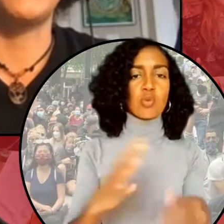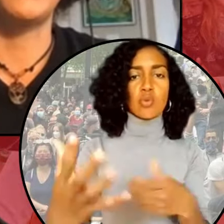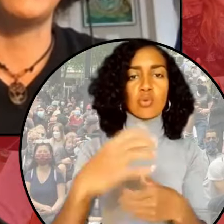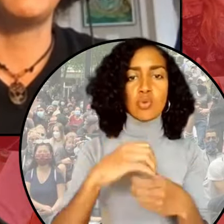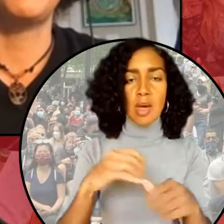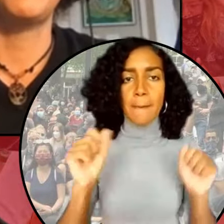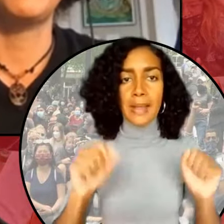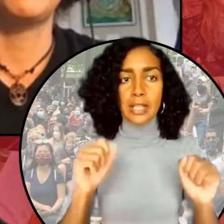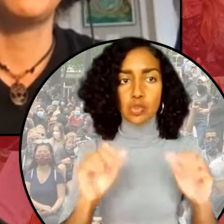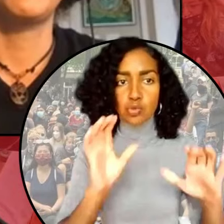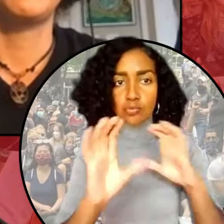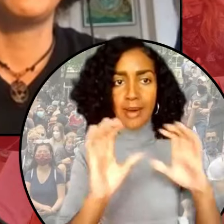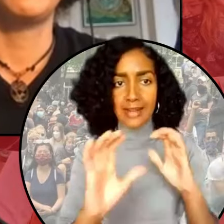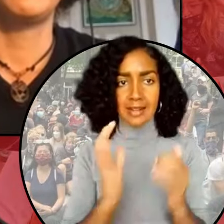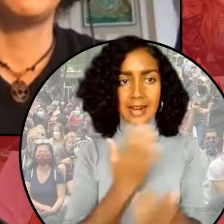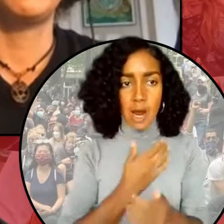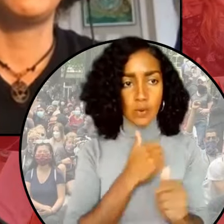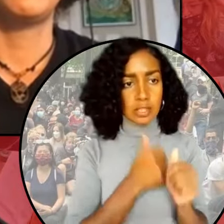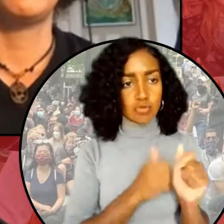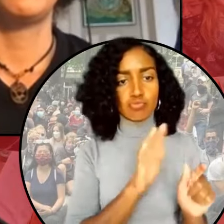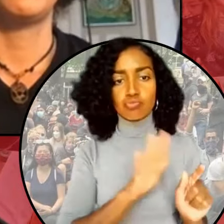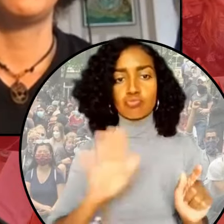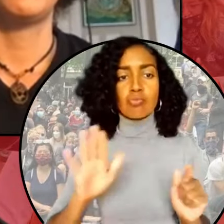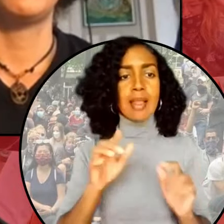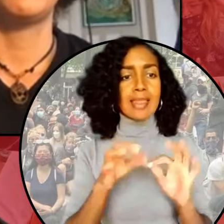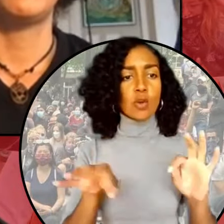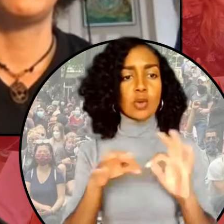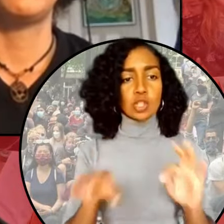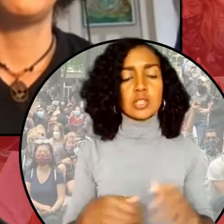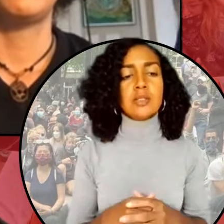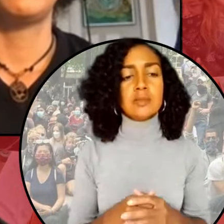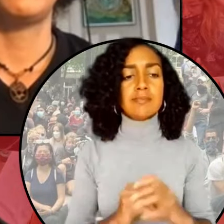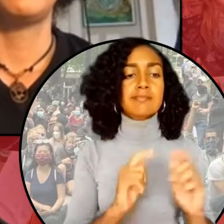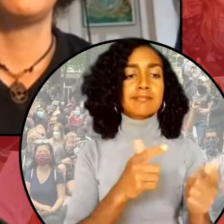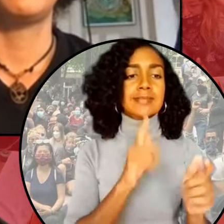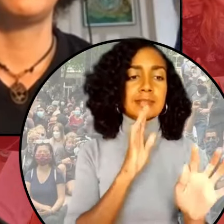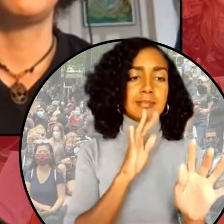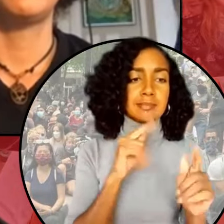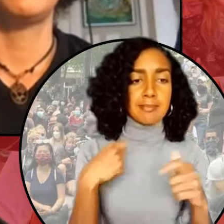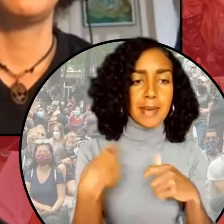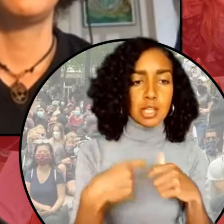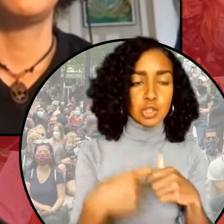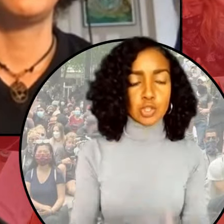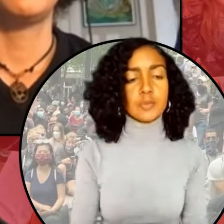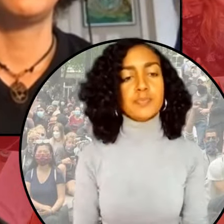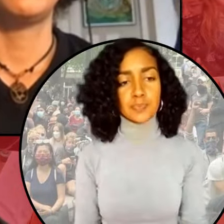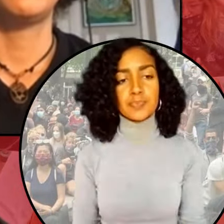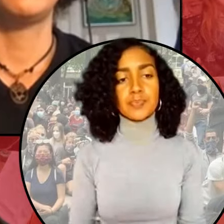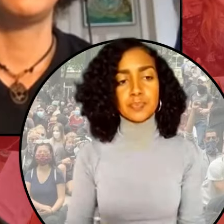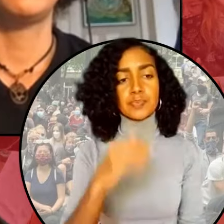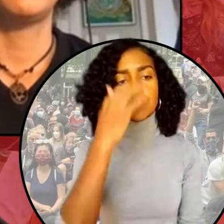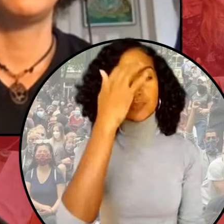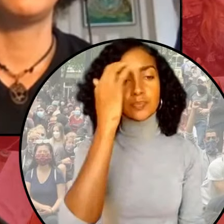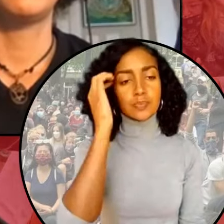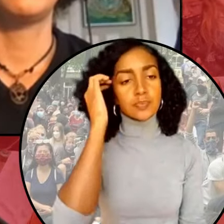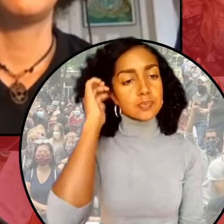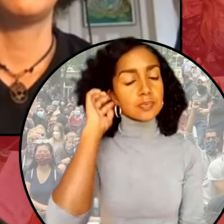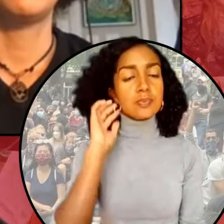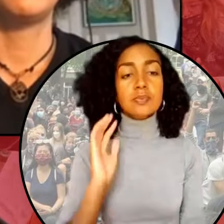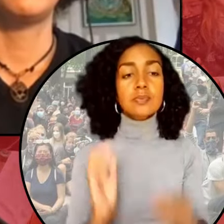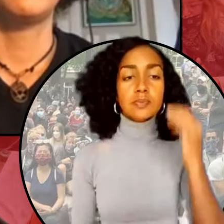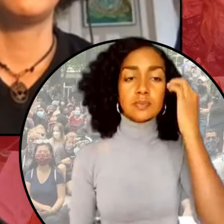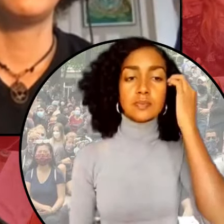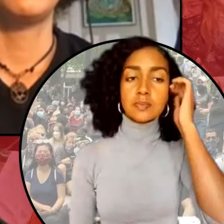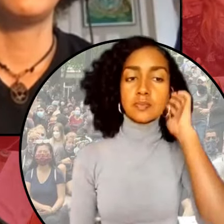our languages. Entonces queremos reconocer todos los idiomas presentes en el espacio, también los idiomas de los